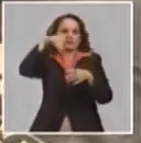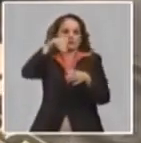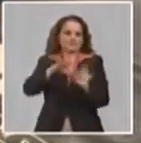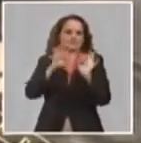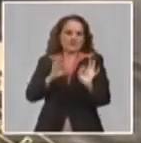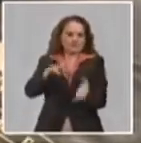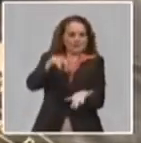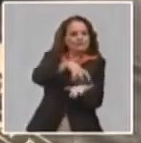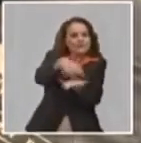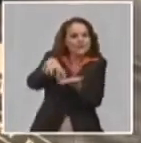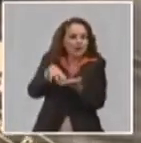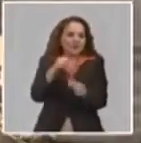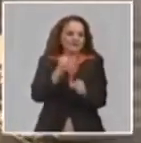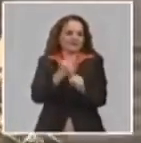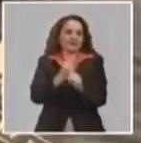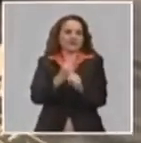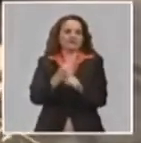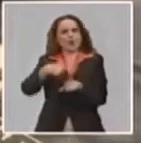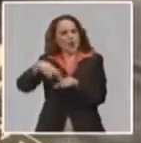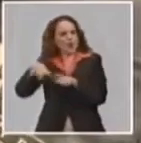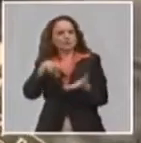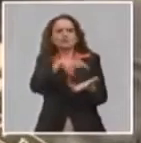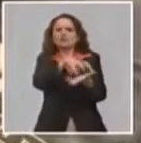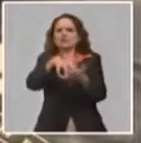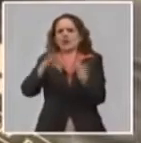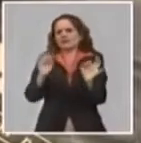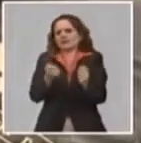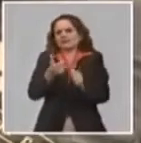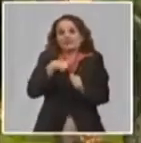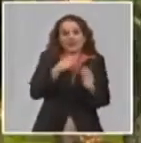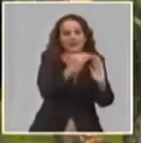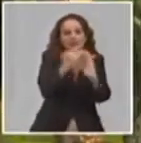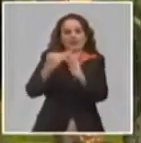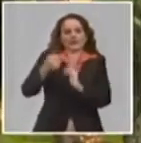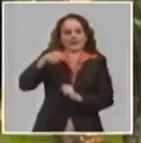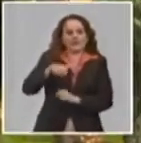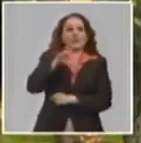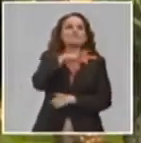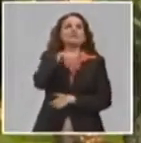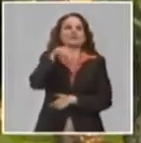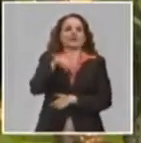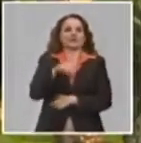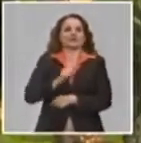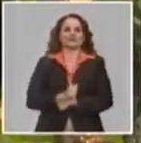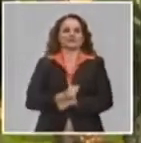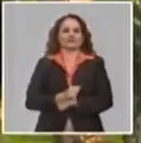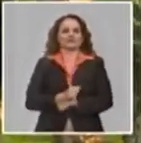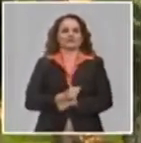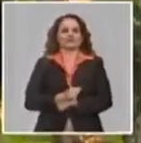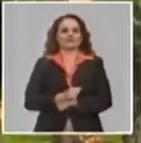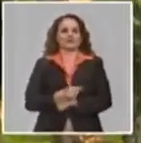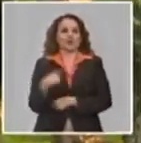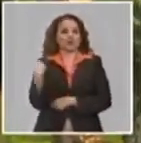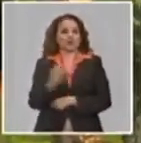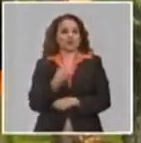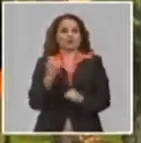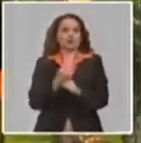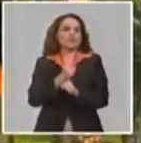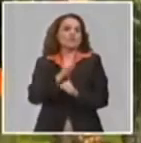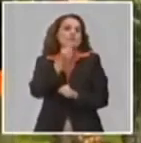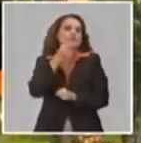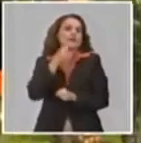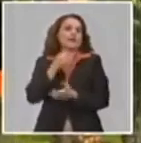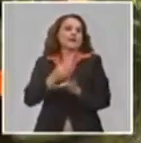también de los lugares que viven cerca de aquí del área de la comunidad de Las Terrazas. Esto lo hacemos con la idea de poder contribuir con